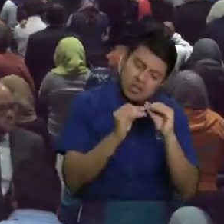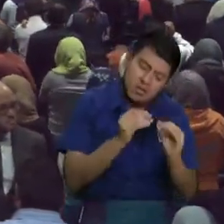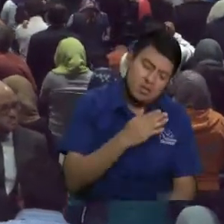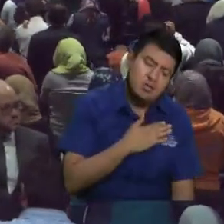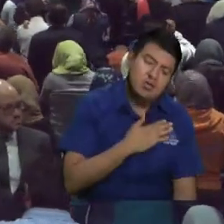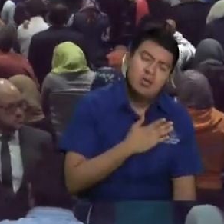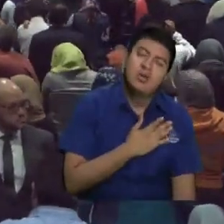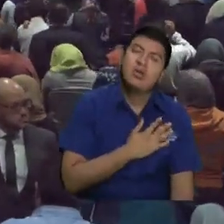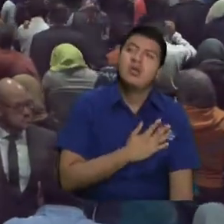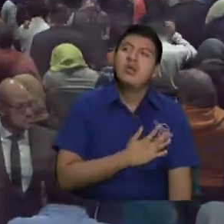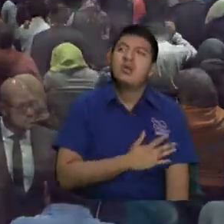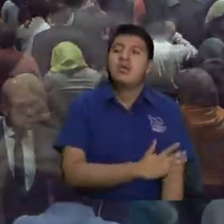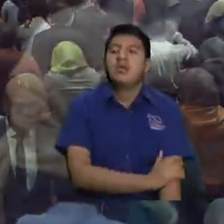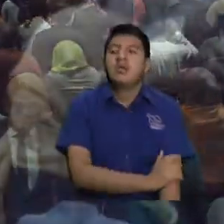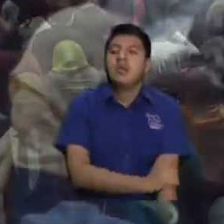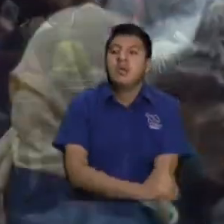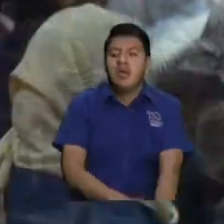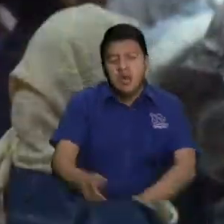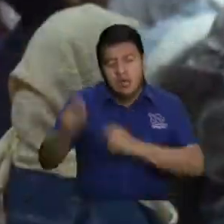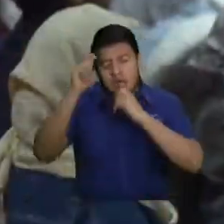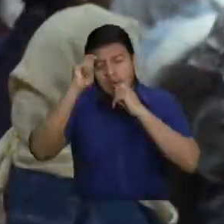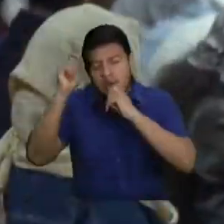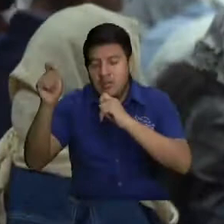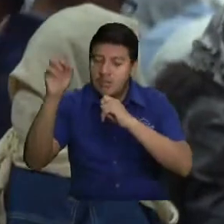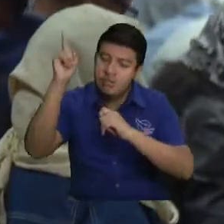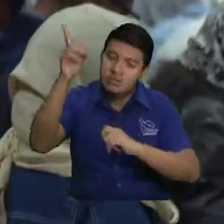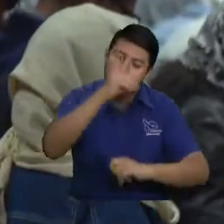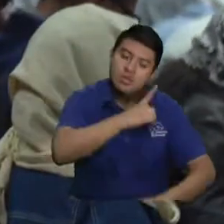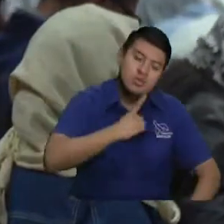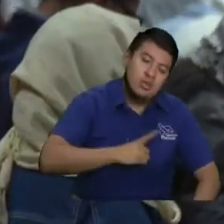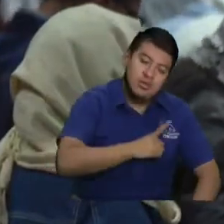Enséñanos a obedecer tus deseos.